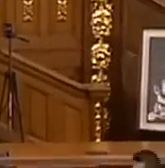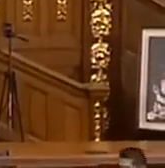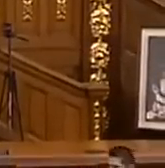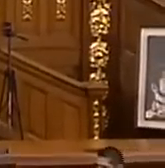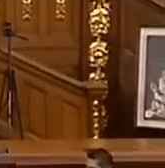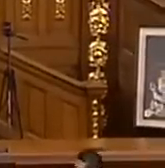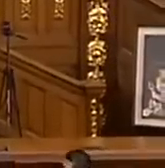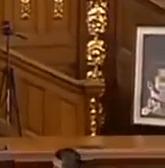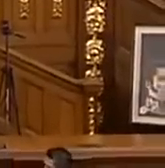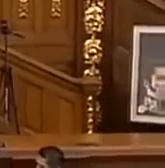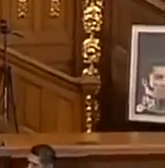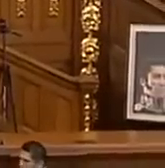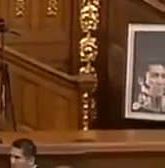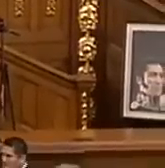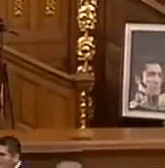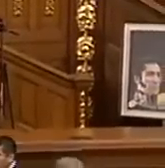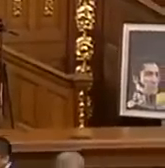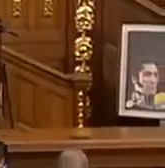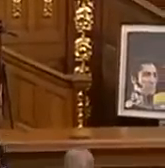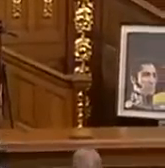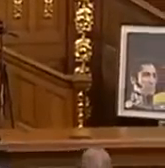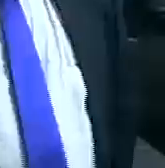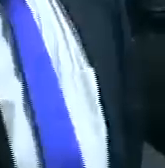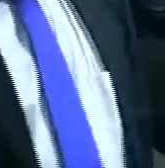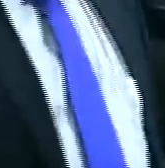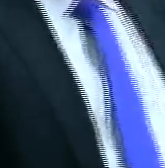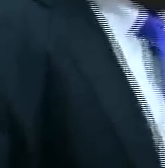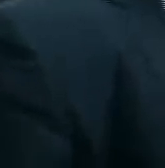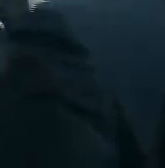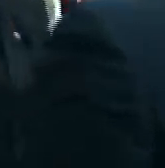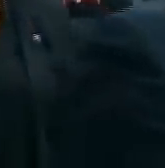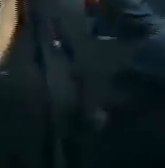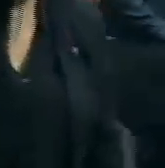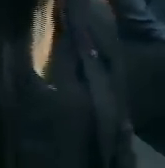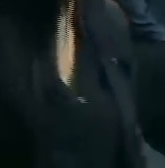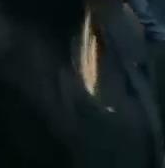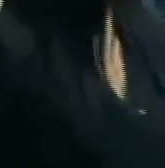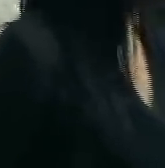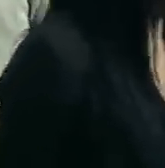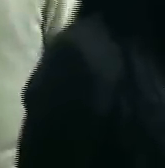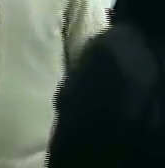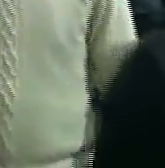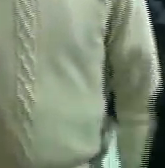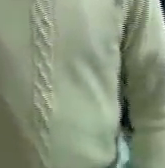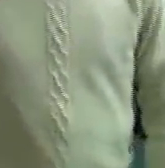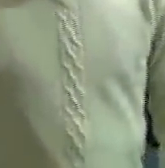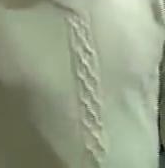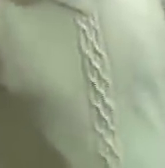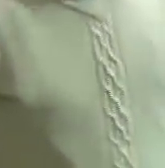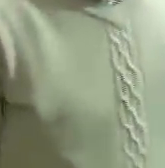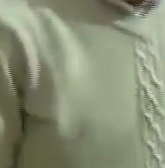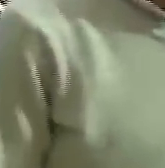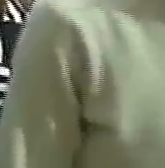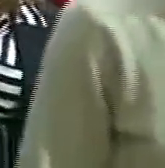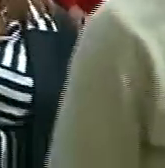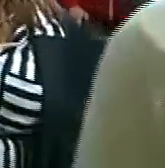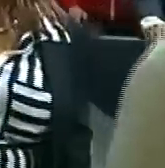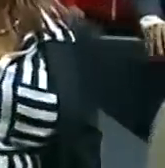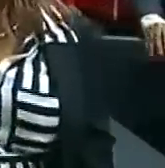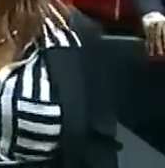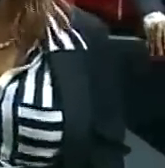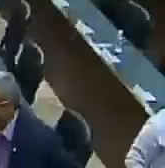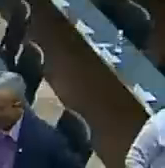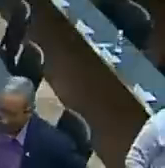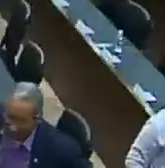el primer punto, tomaron la palabra los diputados Alexis José Ortíguez, del Gran Polo Patriótico, y el diputado